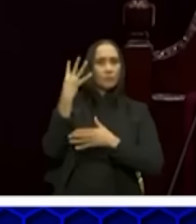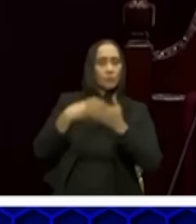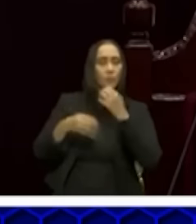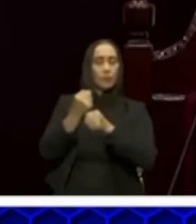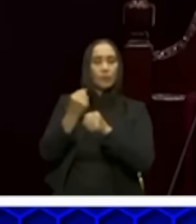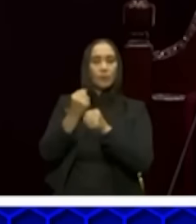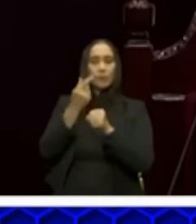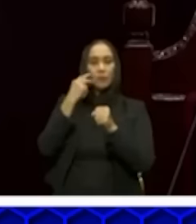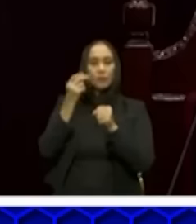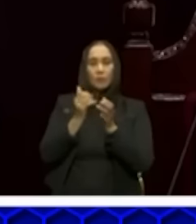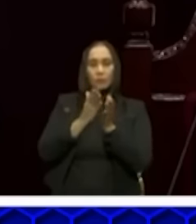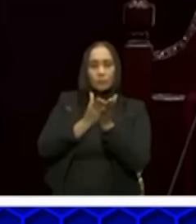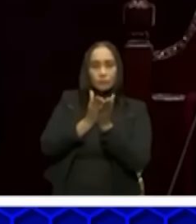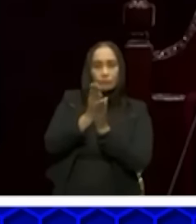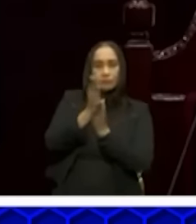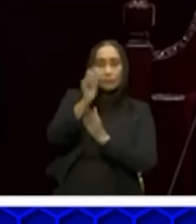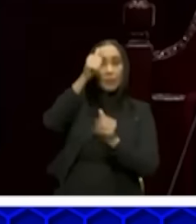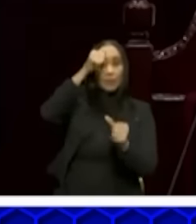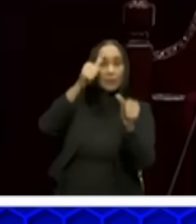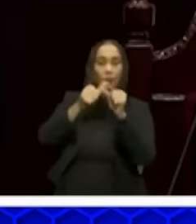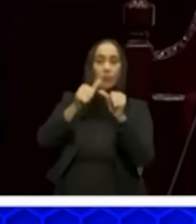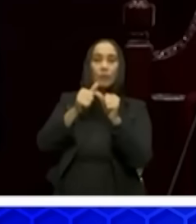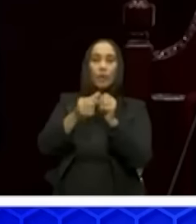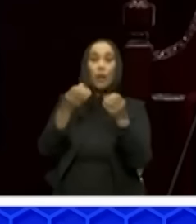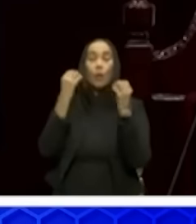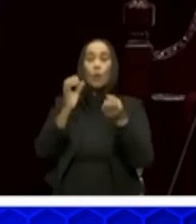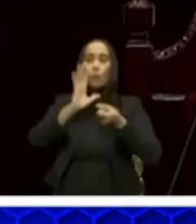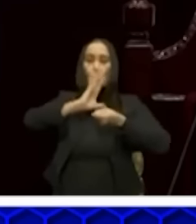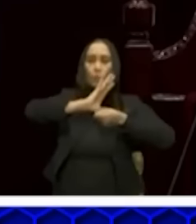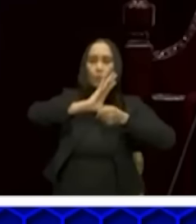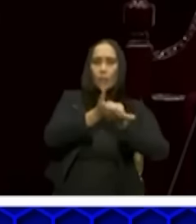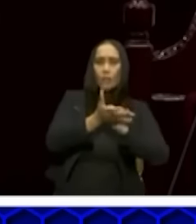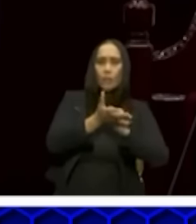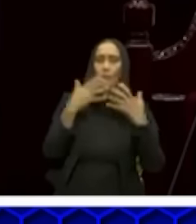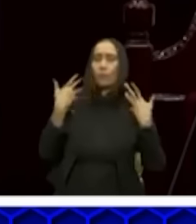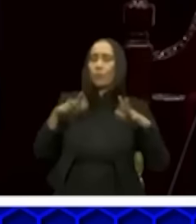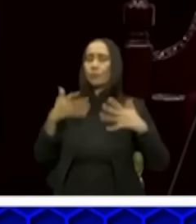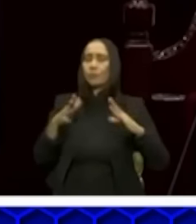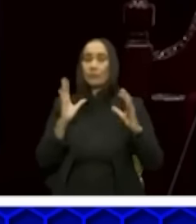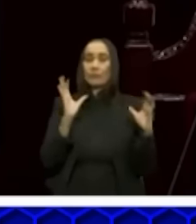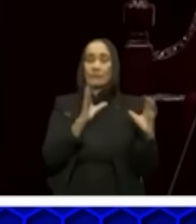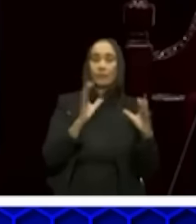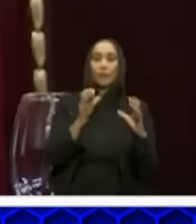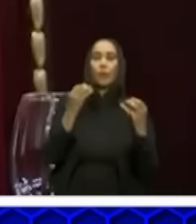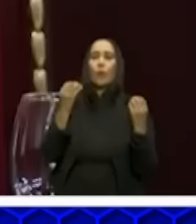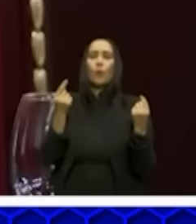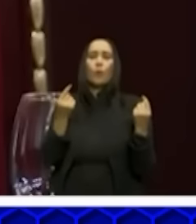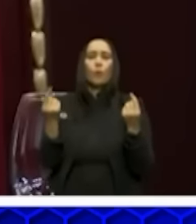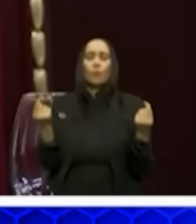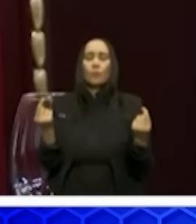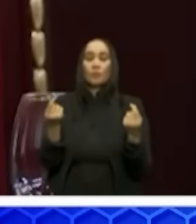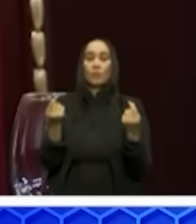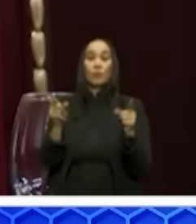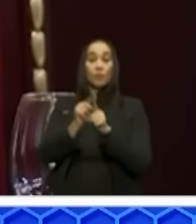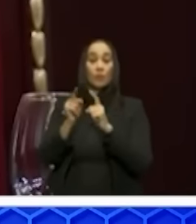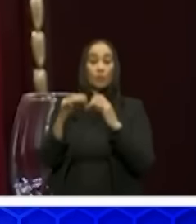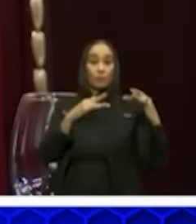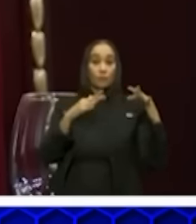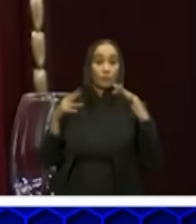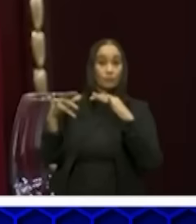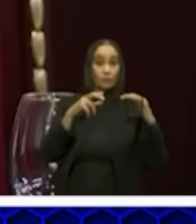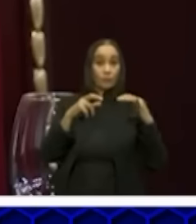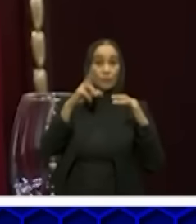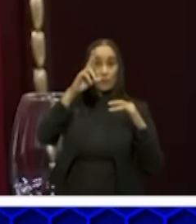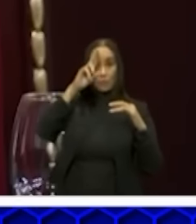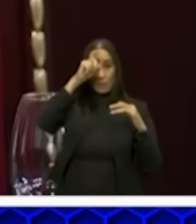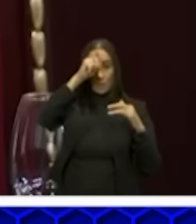otras importantes vías en pie el metro hasta los alcarrizos